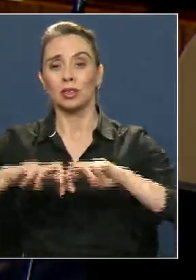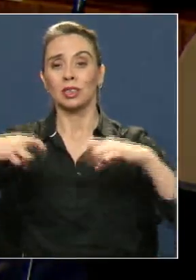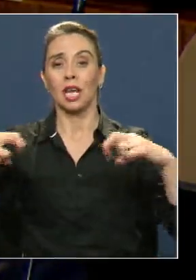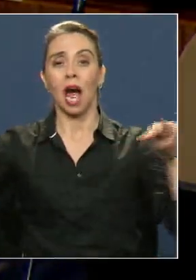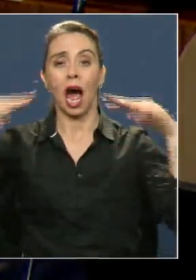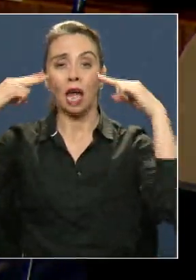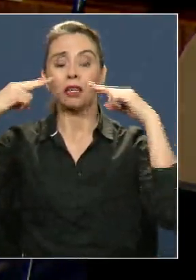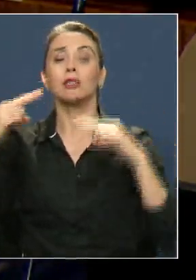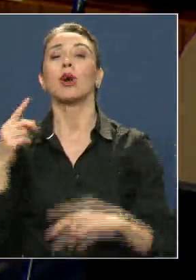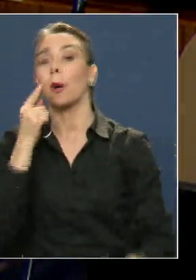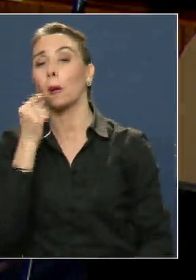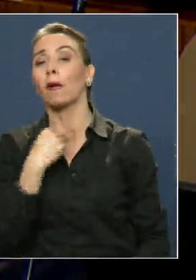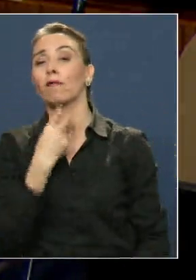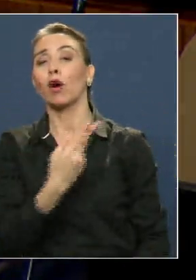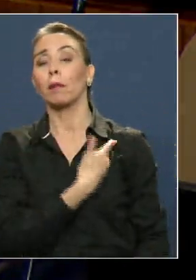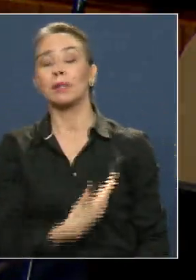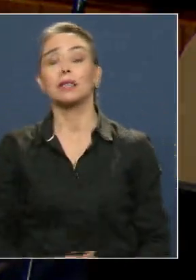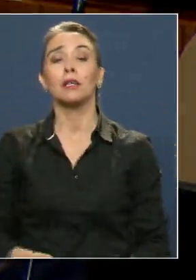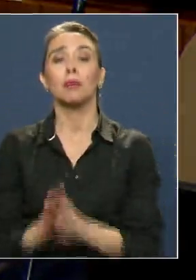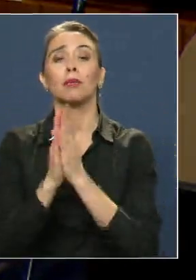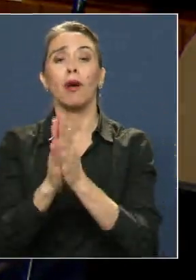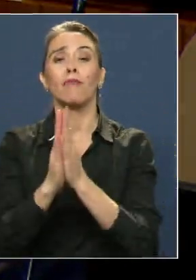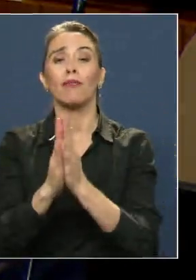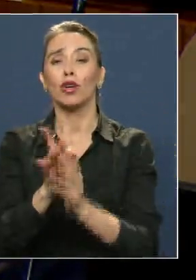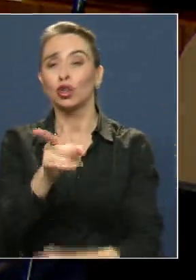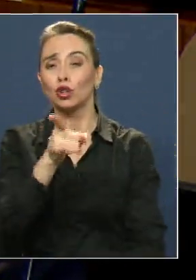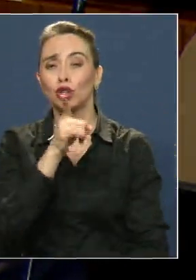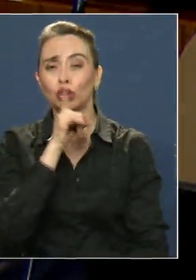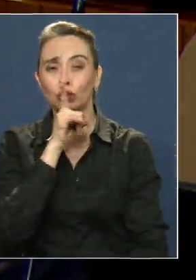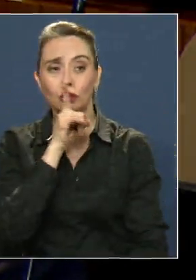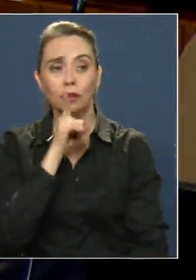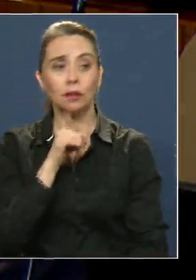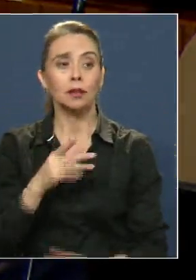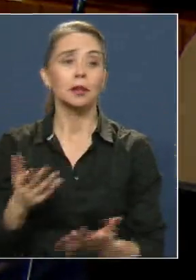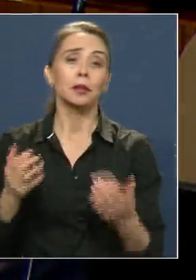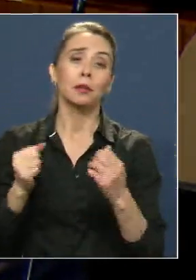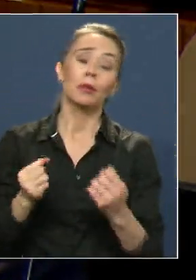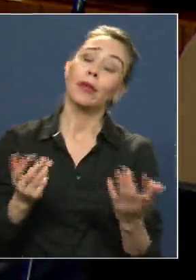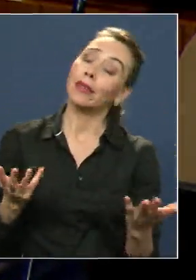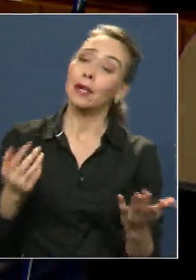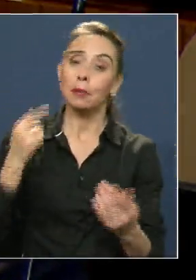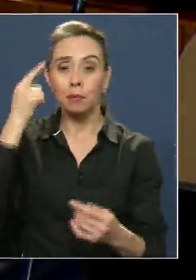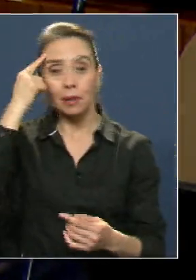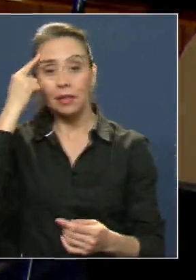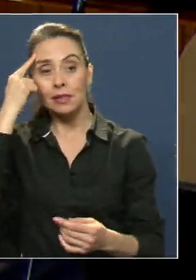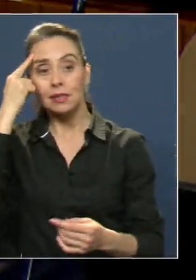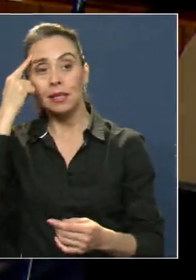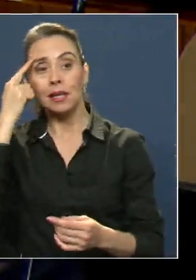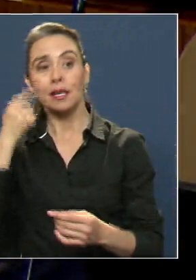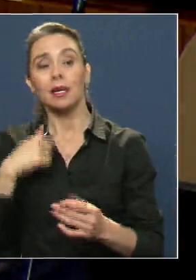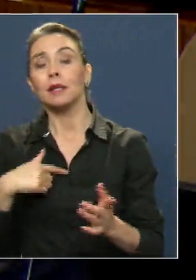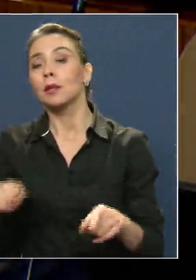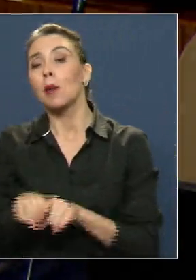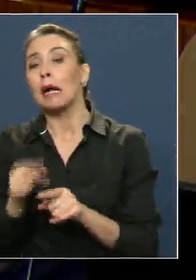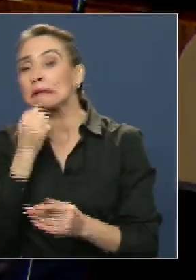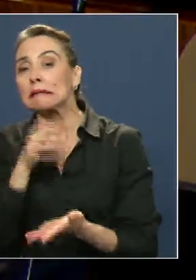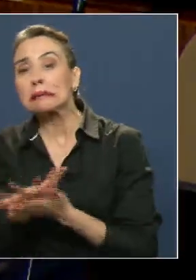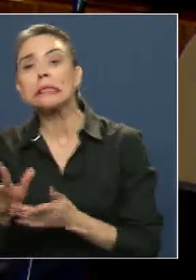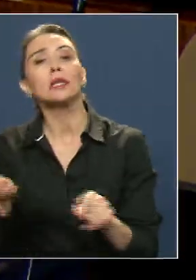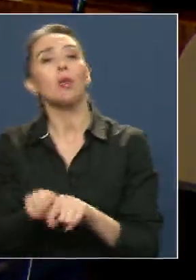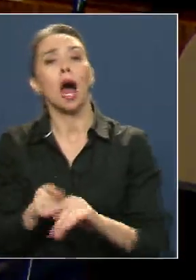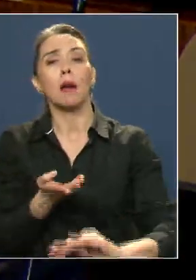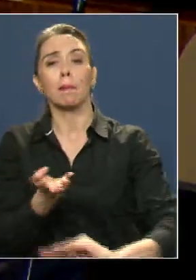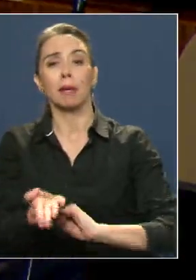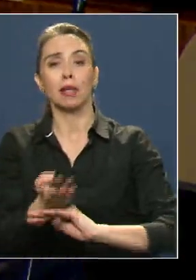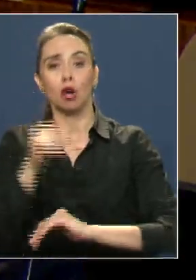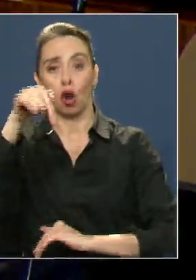Por favor, silencio. Y aún a riesgo de parecer impertinente, pero se los quiero pedir. En